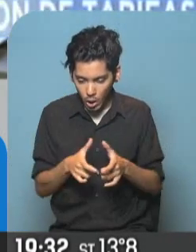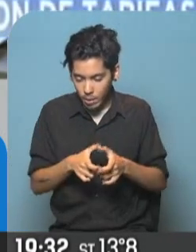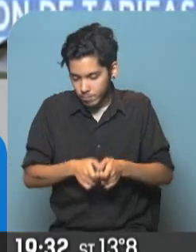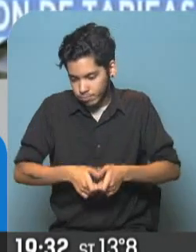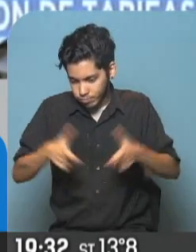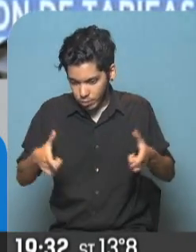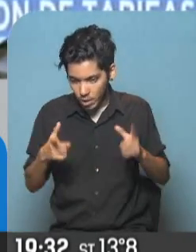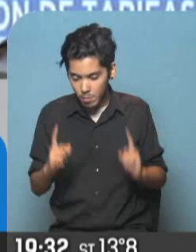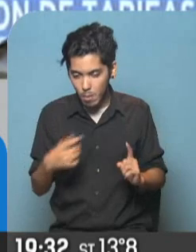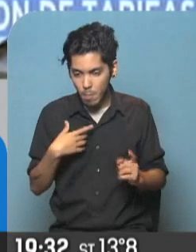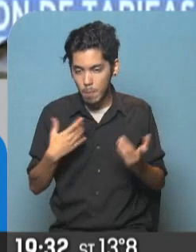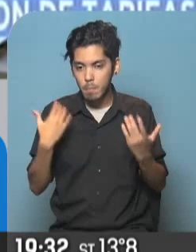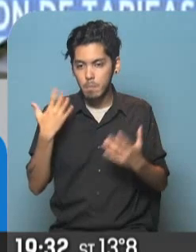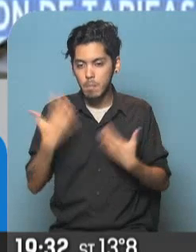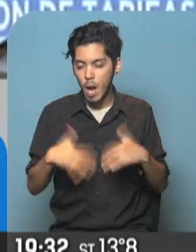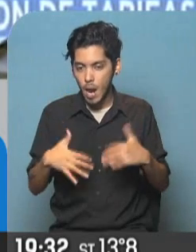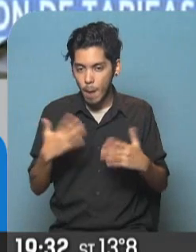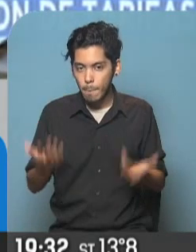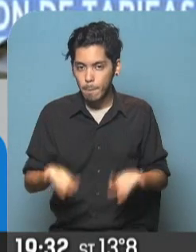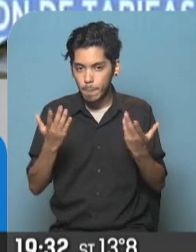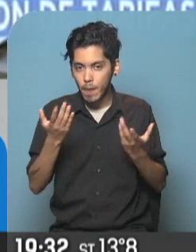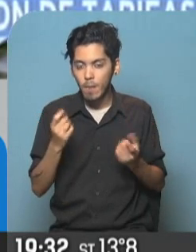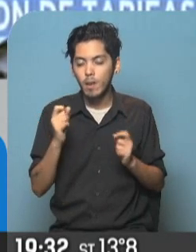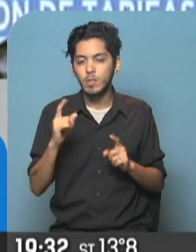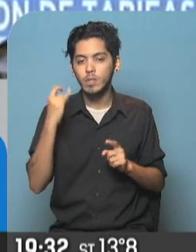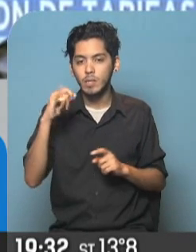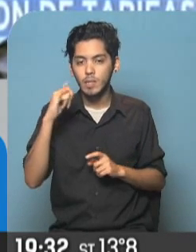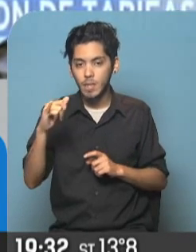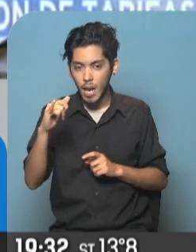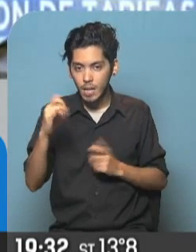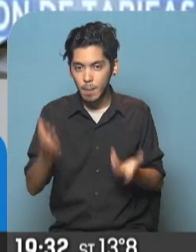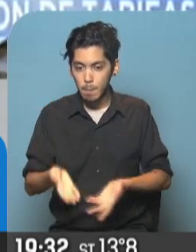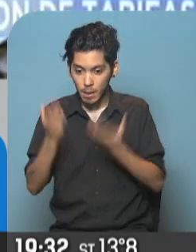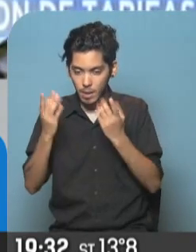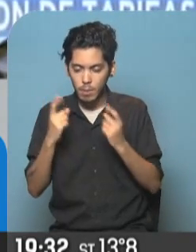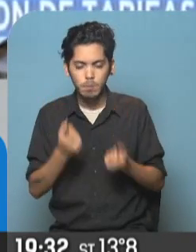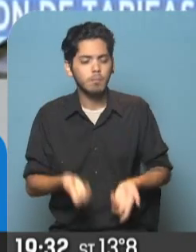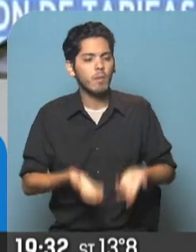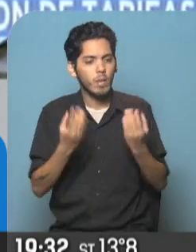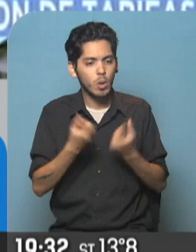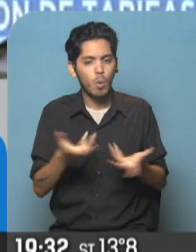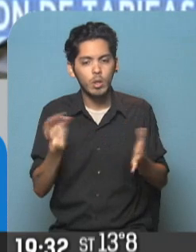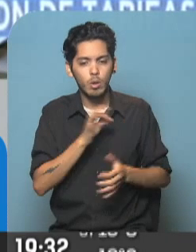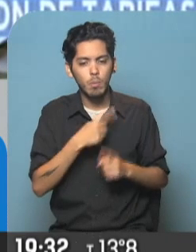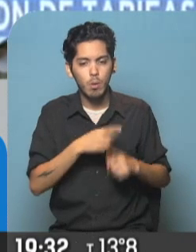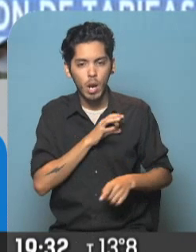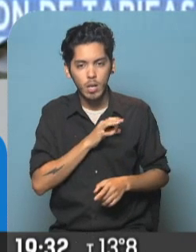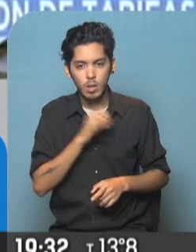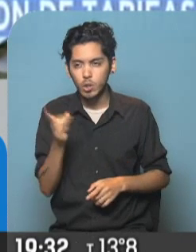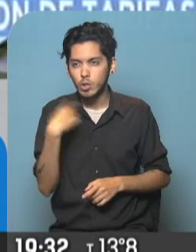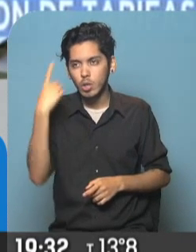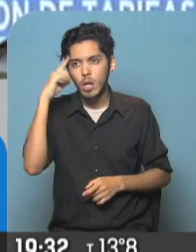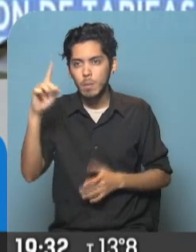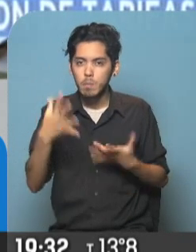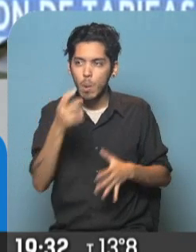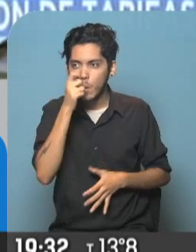justamente por esta turbulencia cambiaria tasa de interés más altas mayor inflación como cuanto anual supone nosotros estamos estimando en la zona